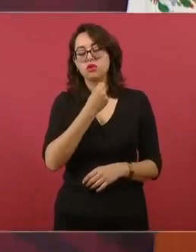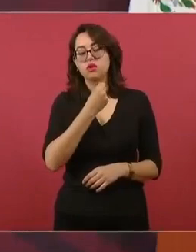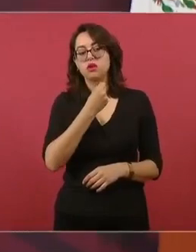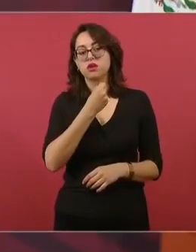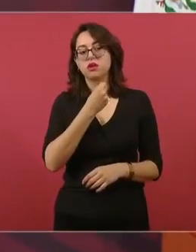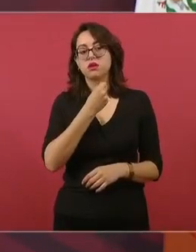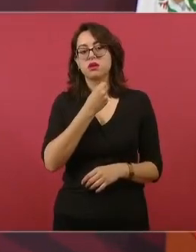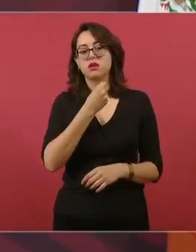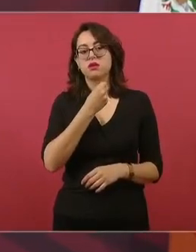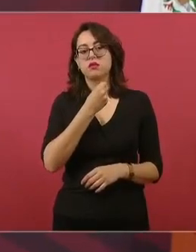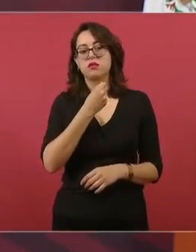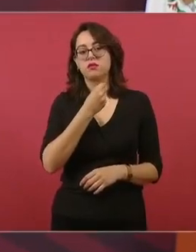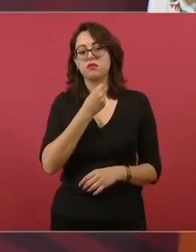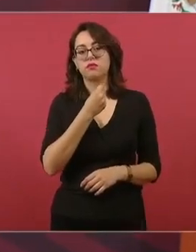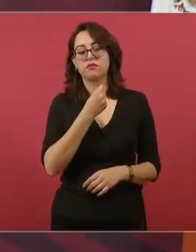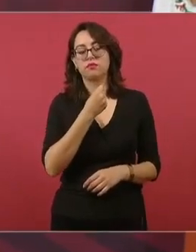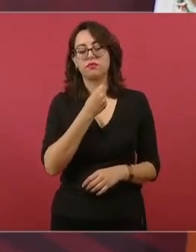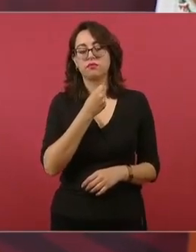de